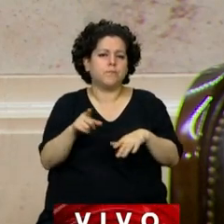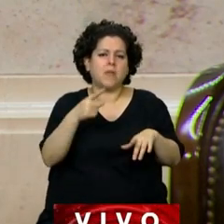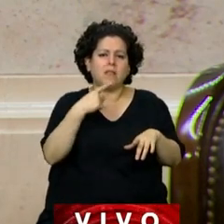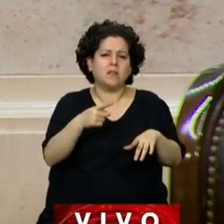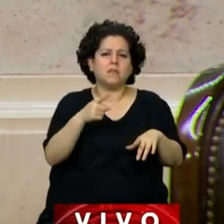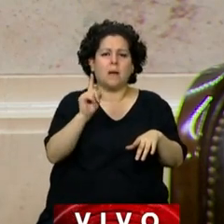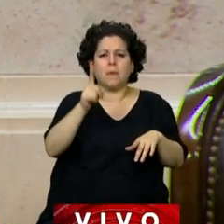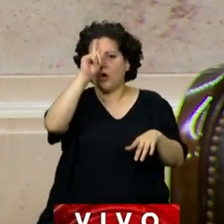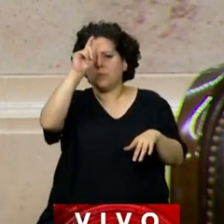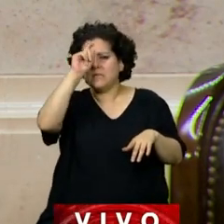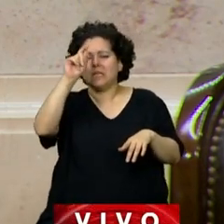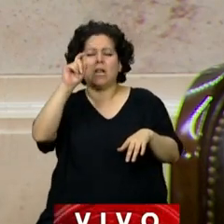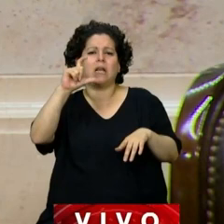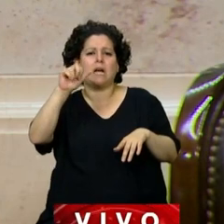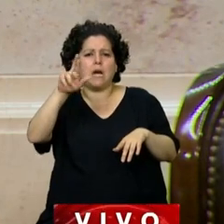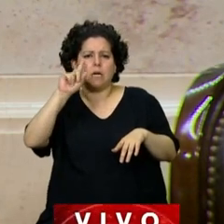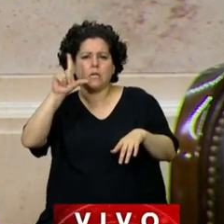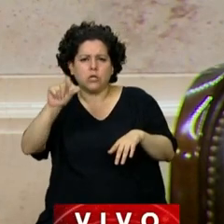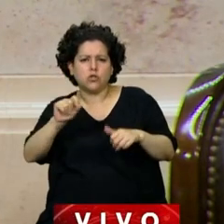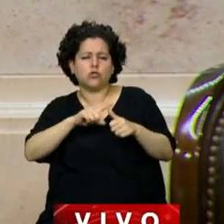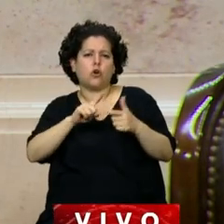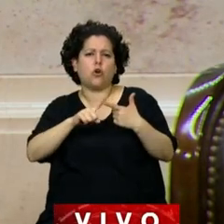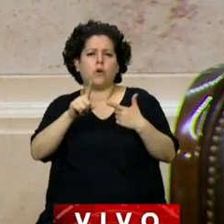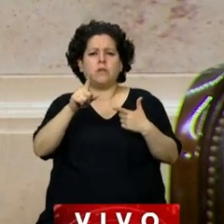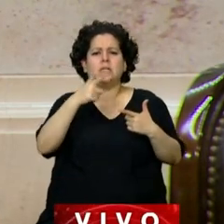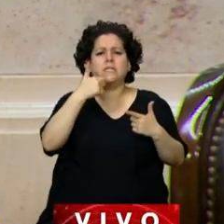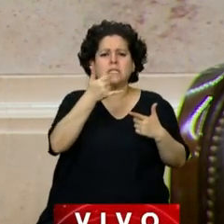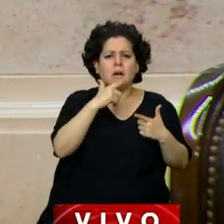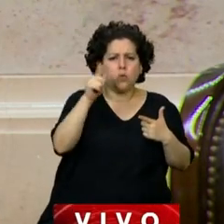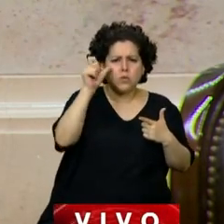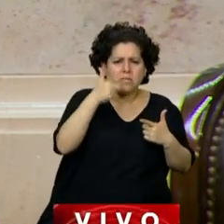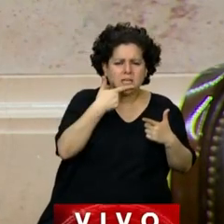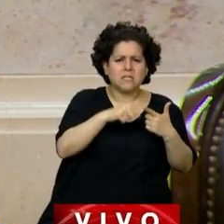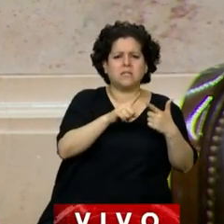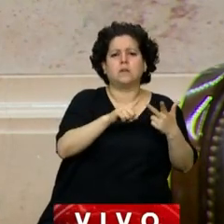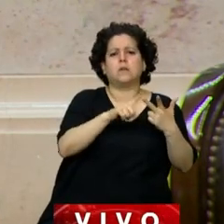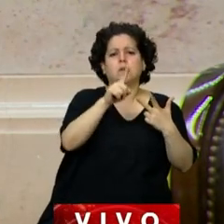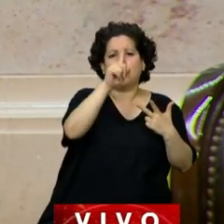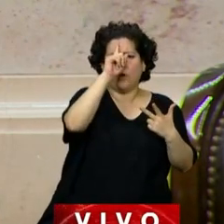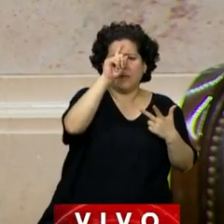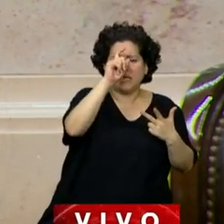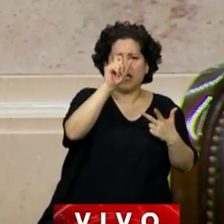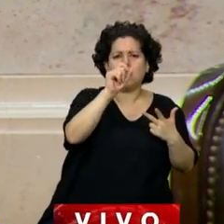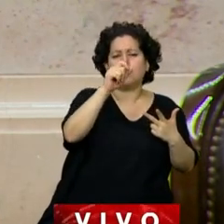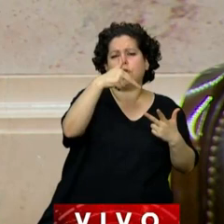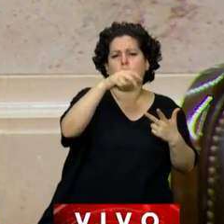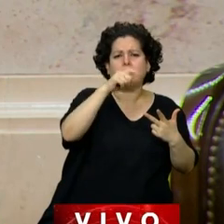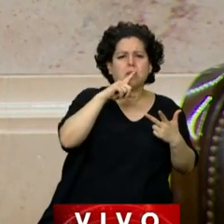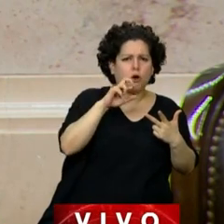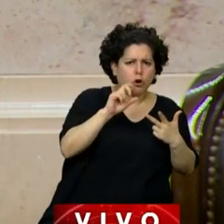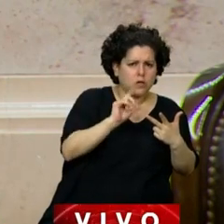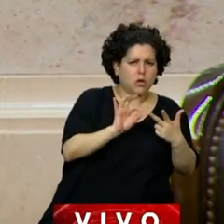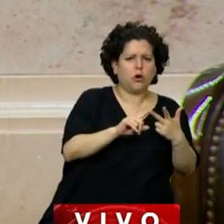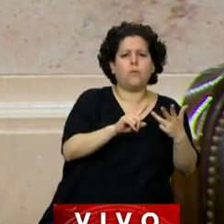Hospital Ramón Carrillo en San Martín de los Andes, Hospital en Rincón de los Sauces, el inicio del Hospital Norpatagónico, terminación